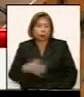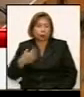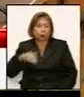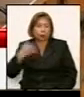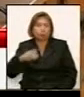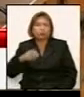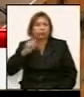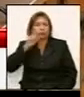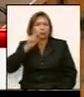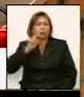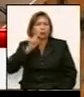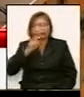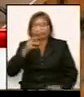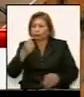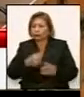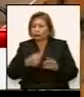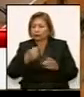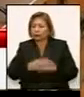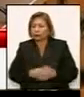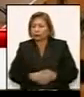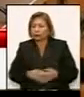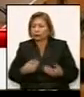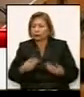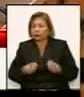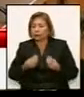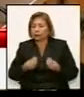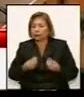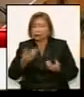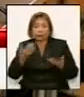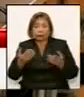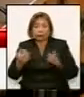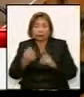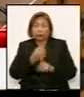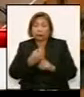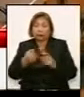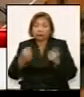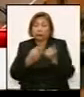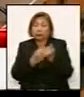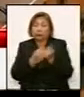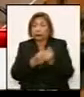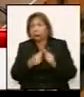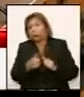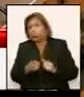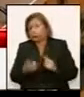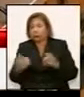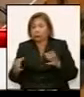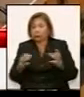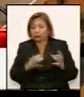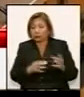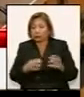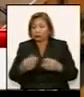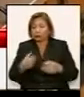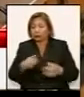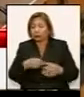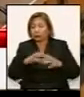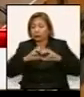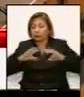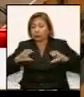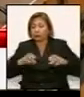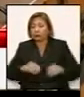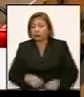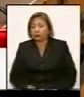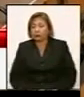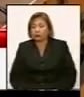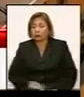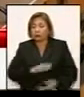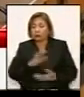explotación sexual entonces es importante entender cómo cada violencia apoya a la otra y por eso también hemos generado este gráfico ya que